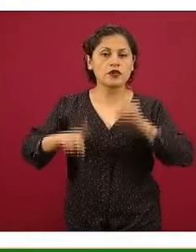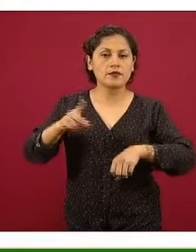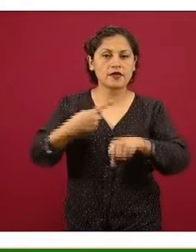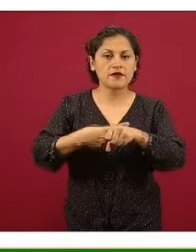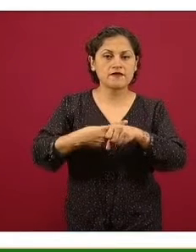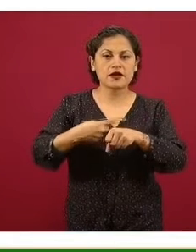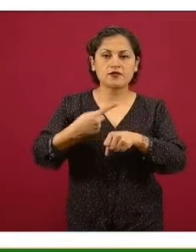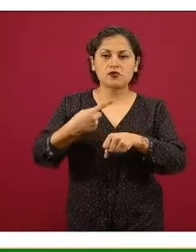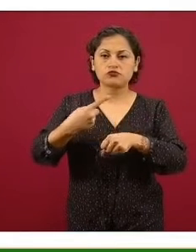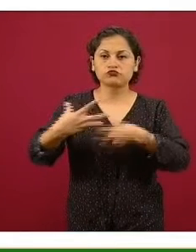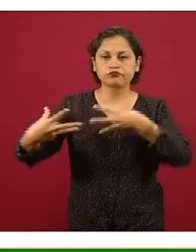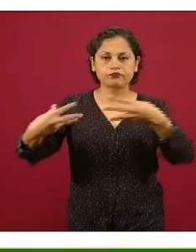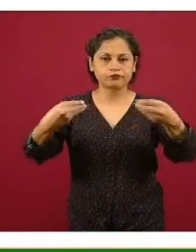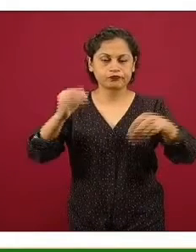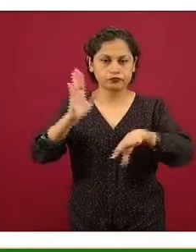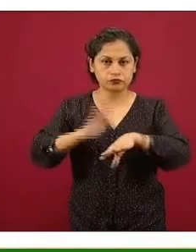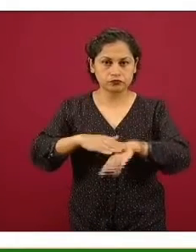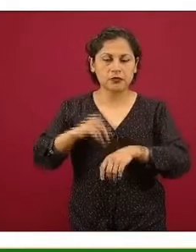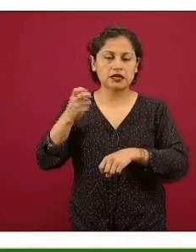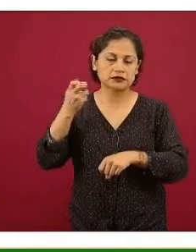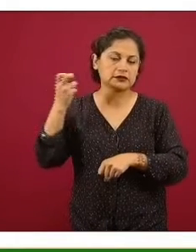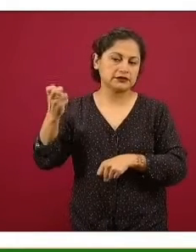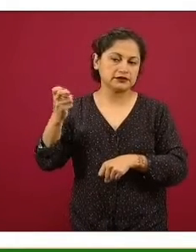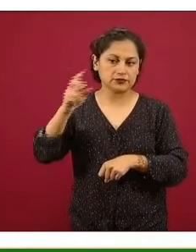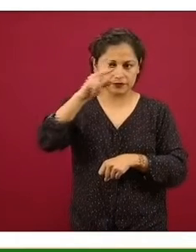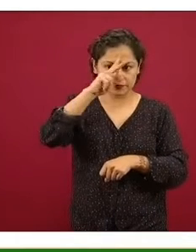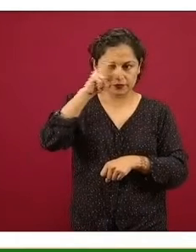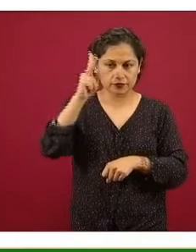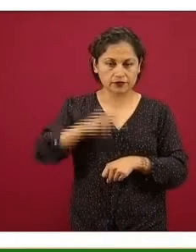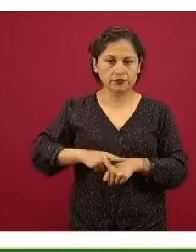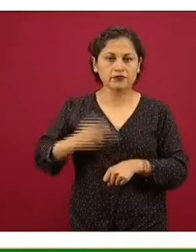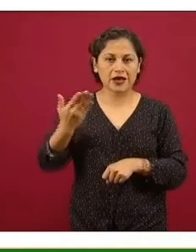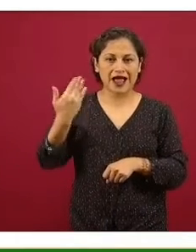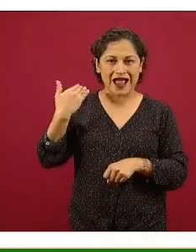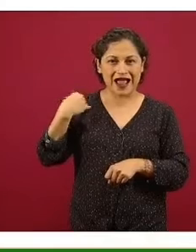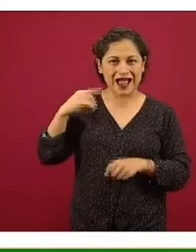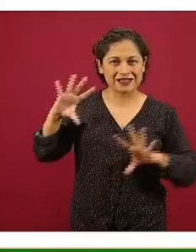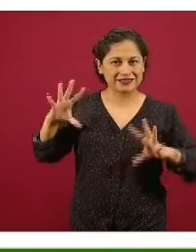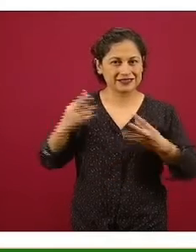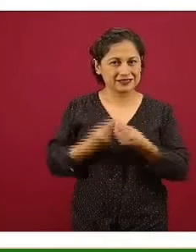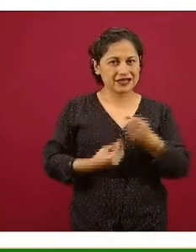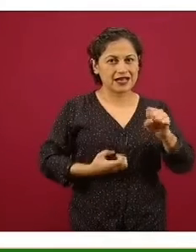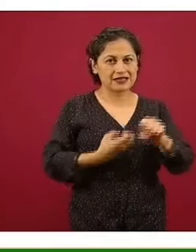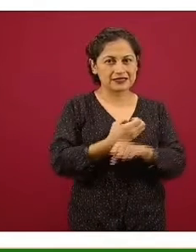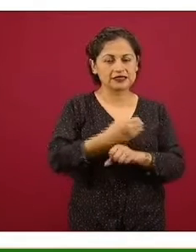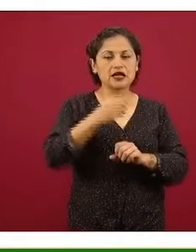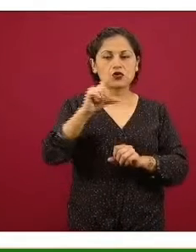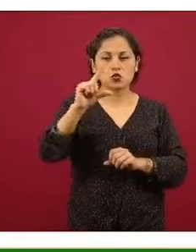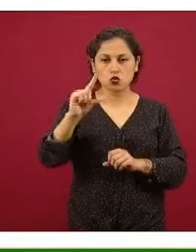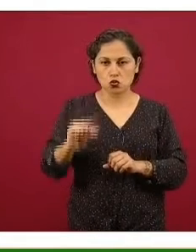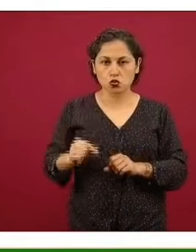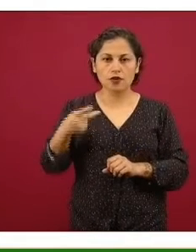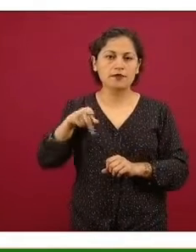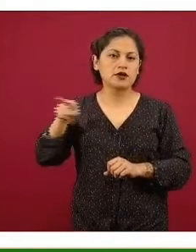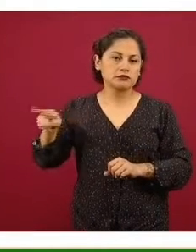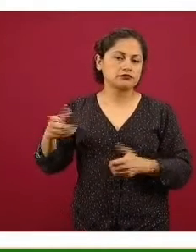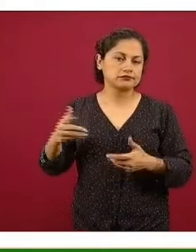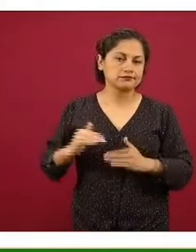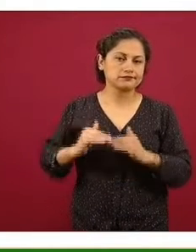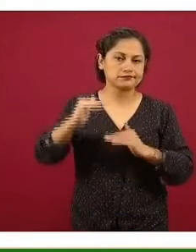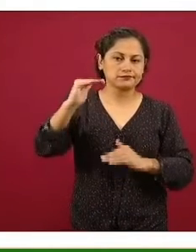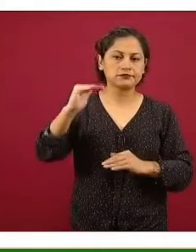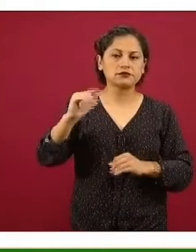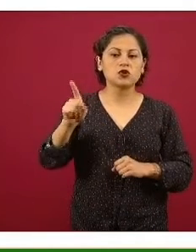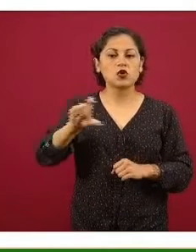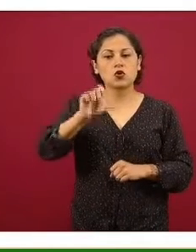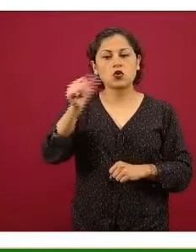elevadas, pues son los que contribuyen a esta tendencia que veíamos ascendente para todo el estado. Otros municipios con menor carga, que son el